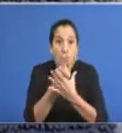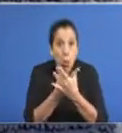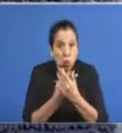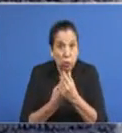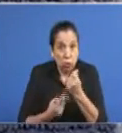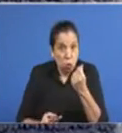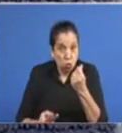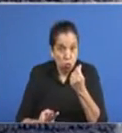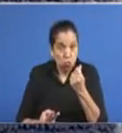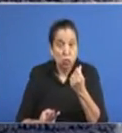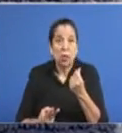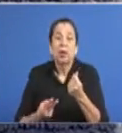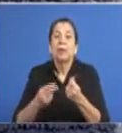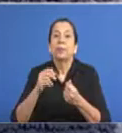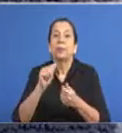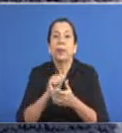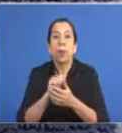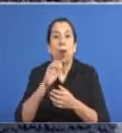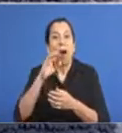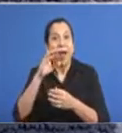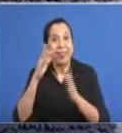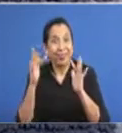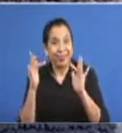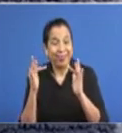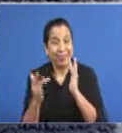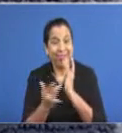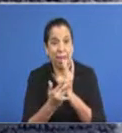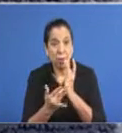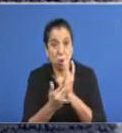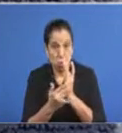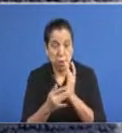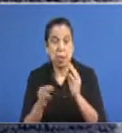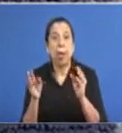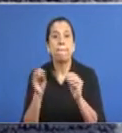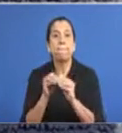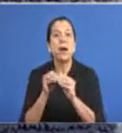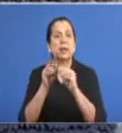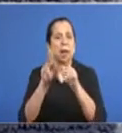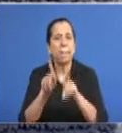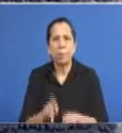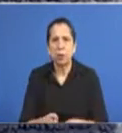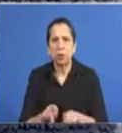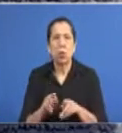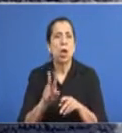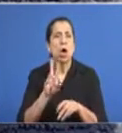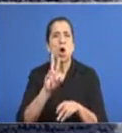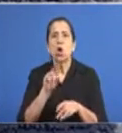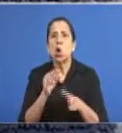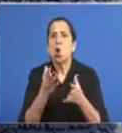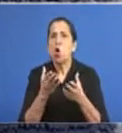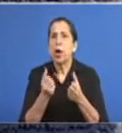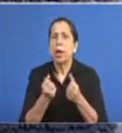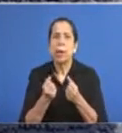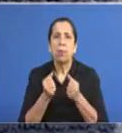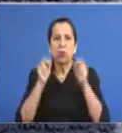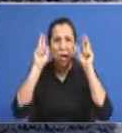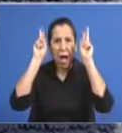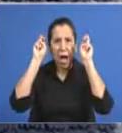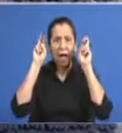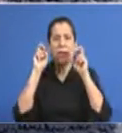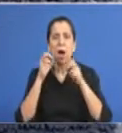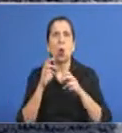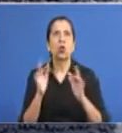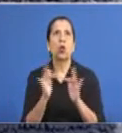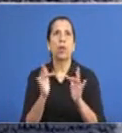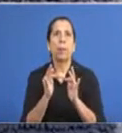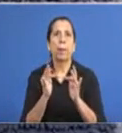con ese servicio personalizado que no queremos dejar de brindar porque no queremos convertirnos en una entidad robotizada ni mucho menos. Sencillamente